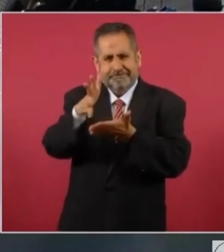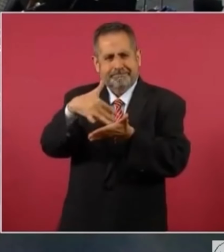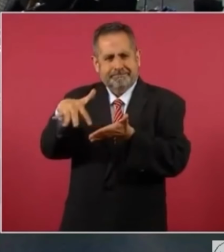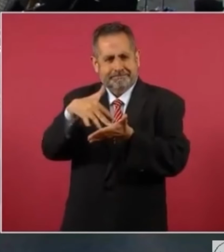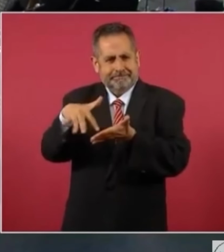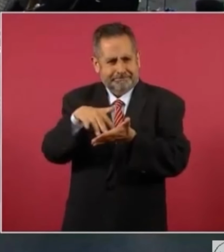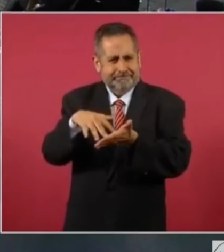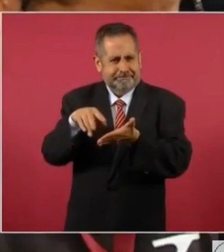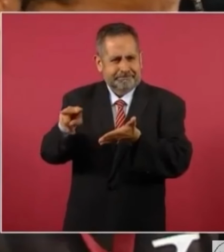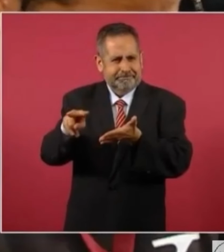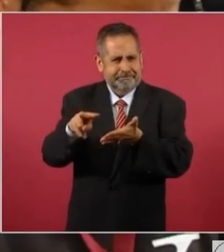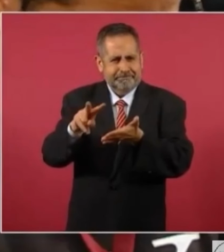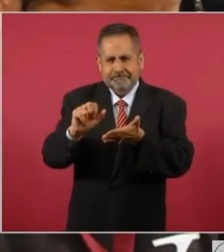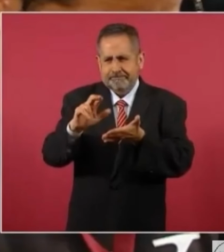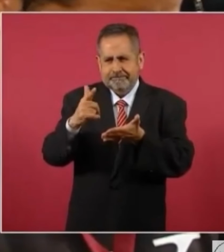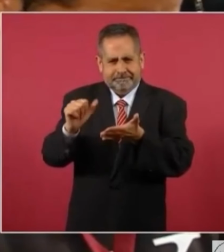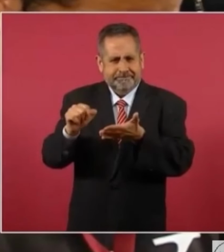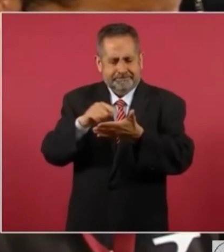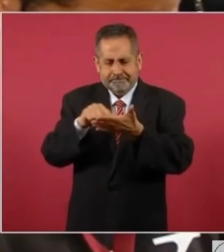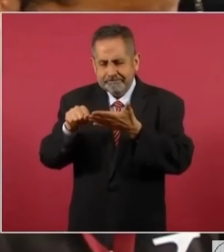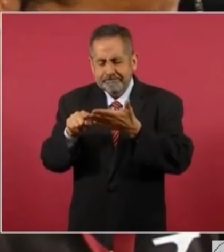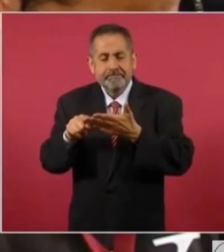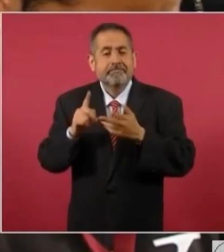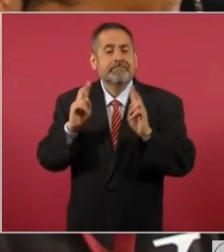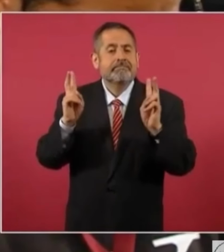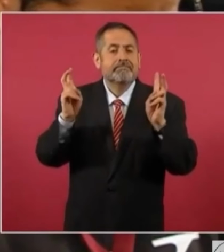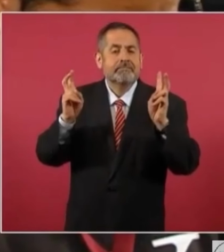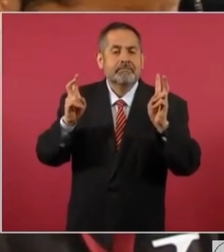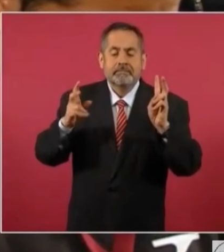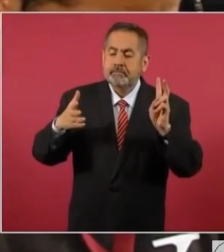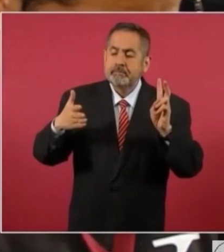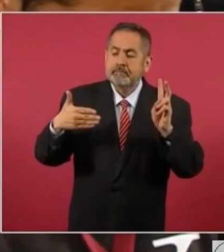Llosa que se llama Como pez en el agua,